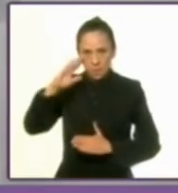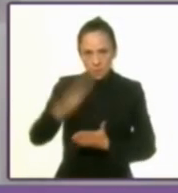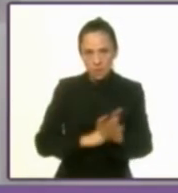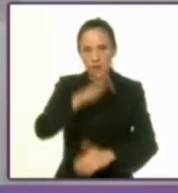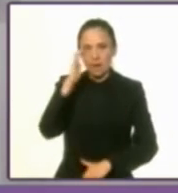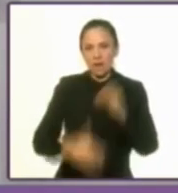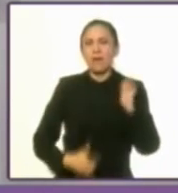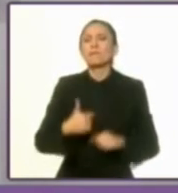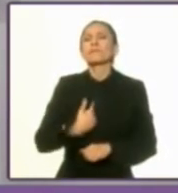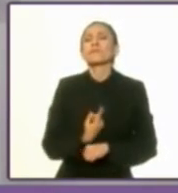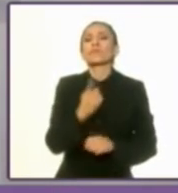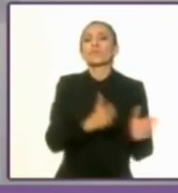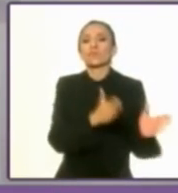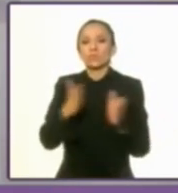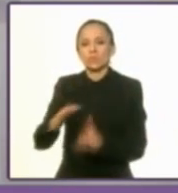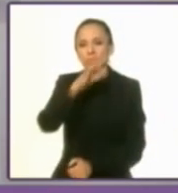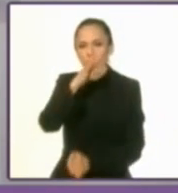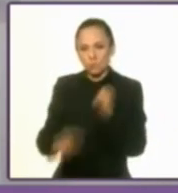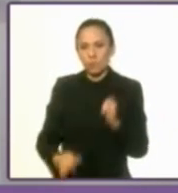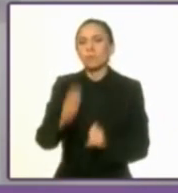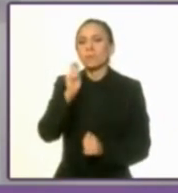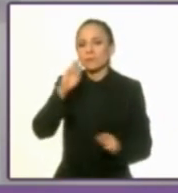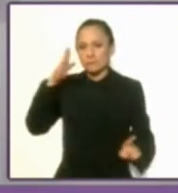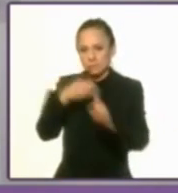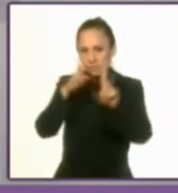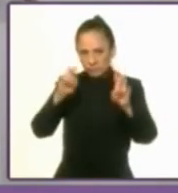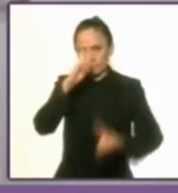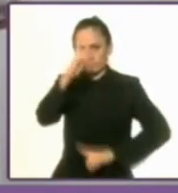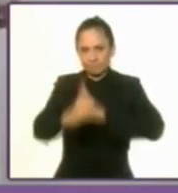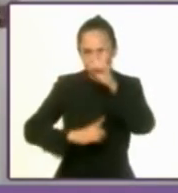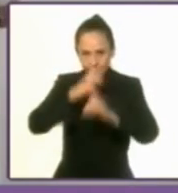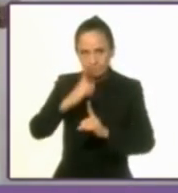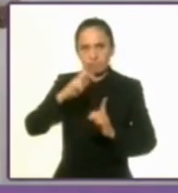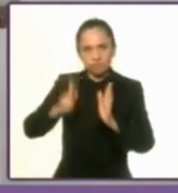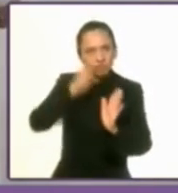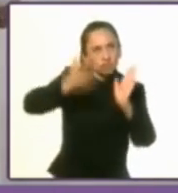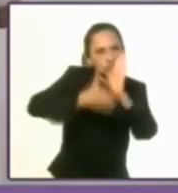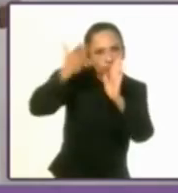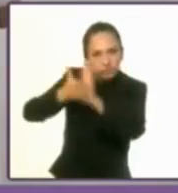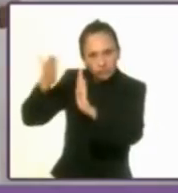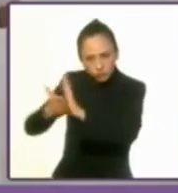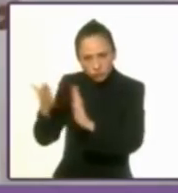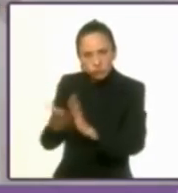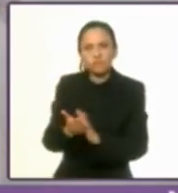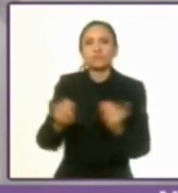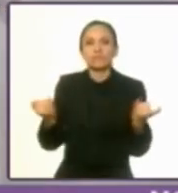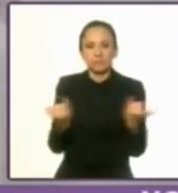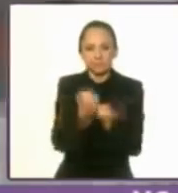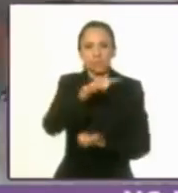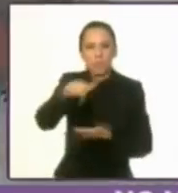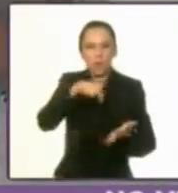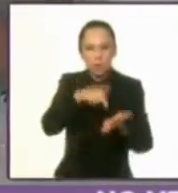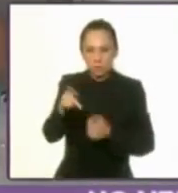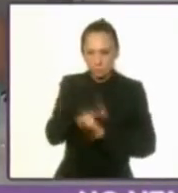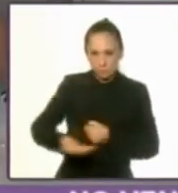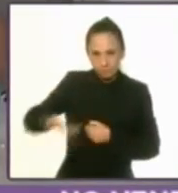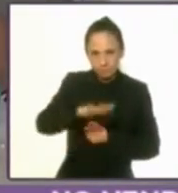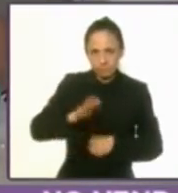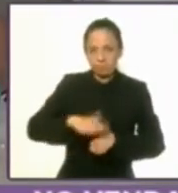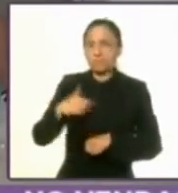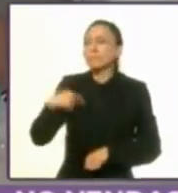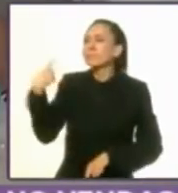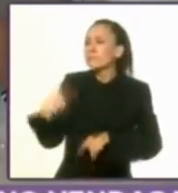fuera el que deporte rehabilitación y espacio público no no voy a citar el autor o la autora de esta idea